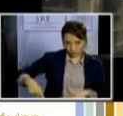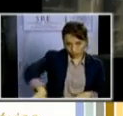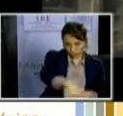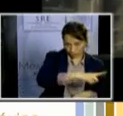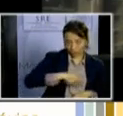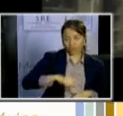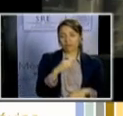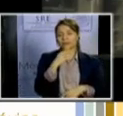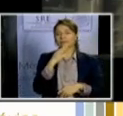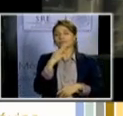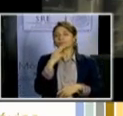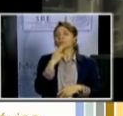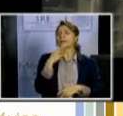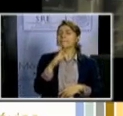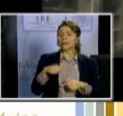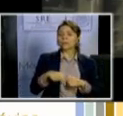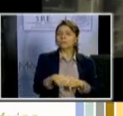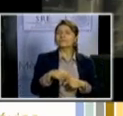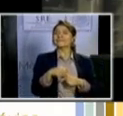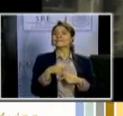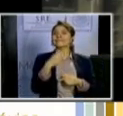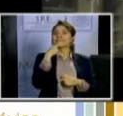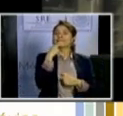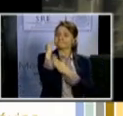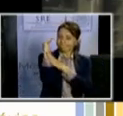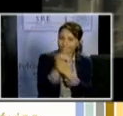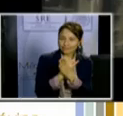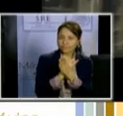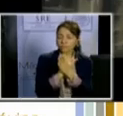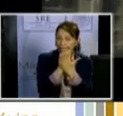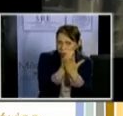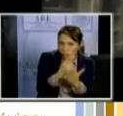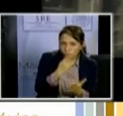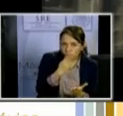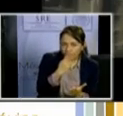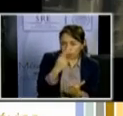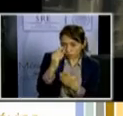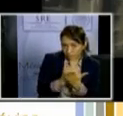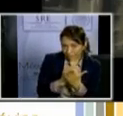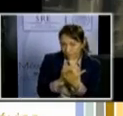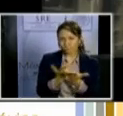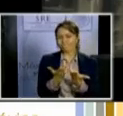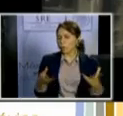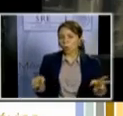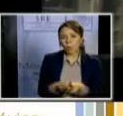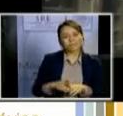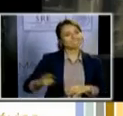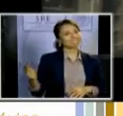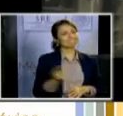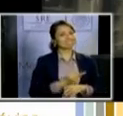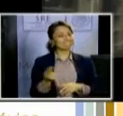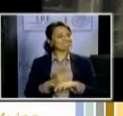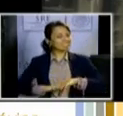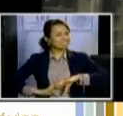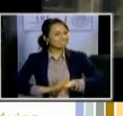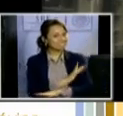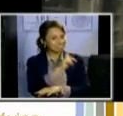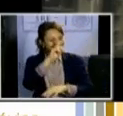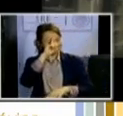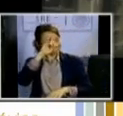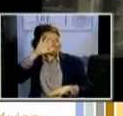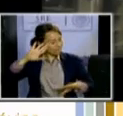mediados de este siglo. Y eso implica un gran cambio económico y también cultural. América